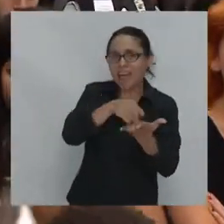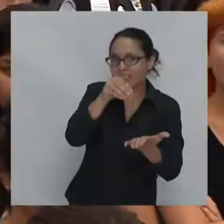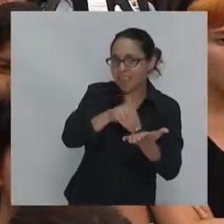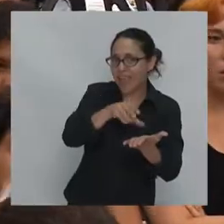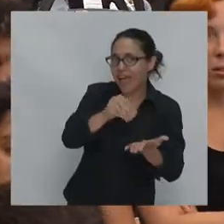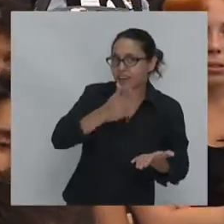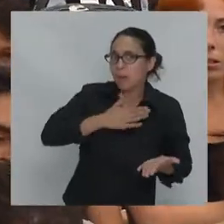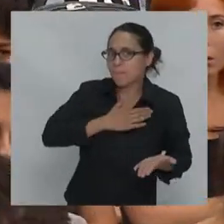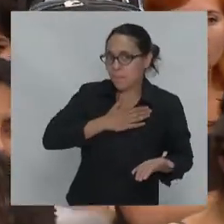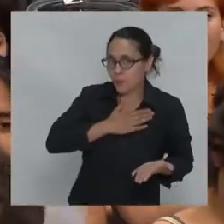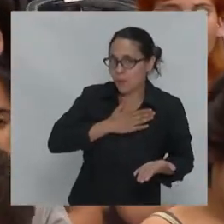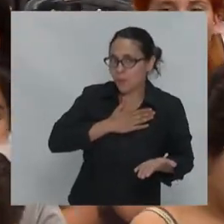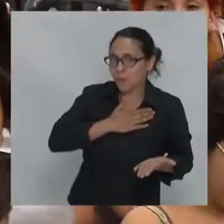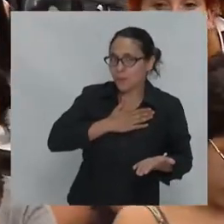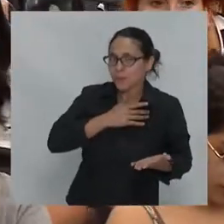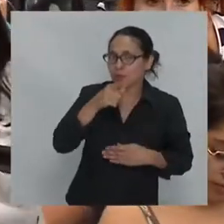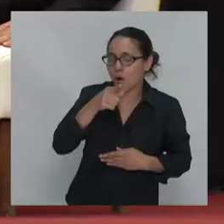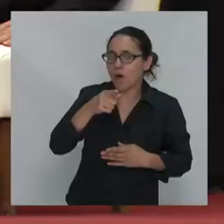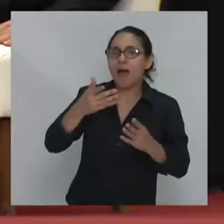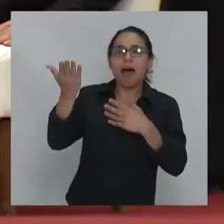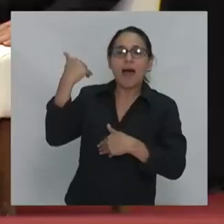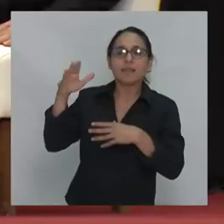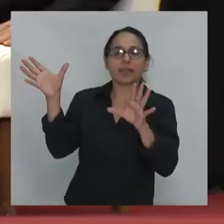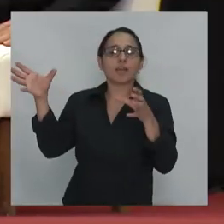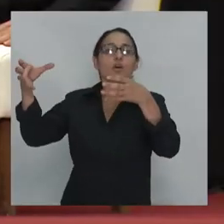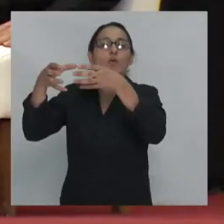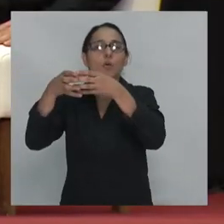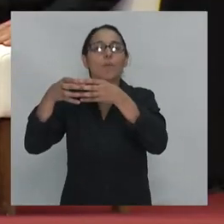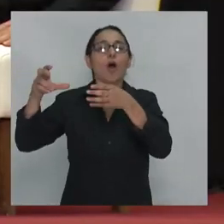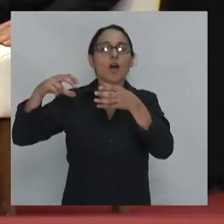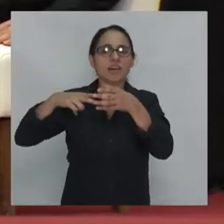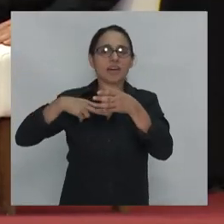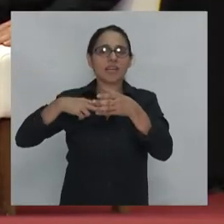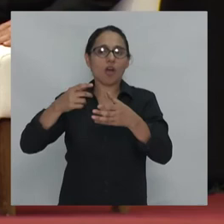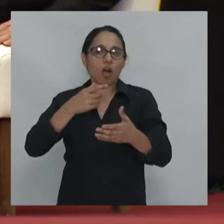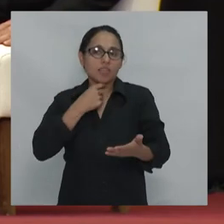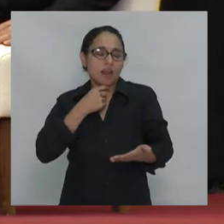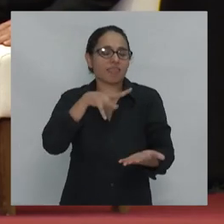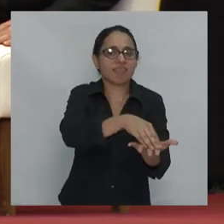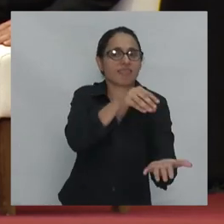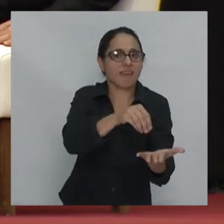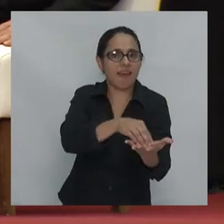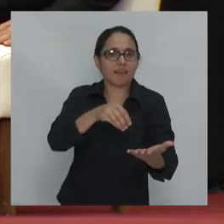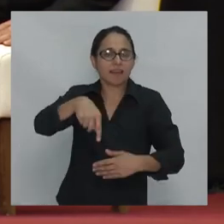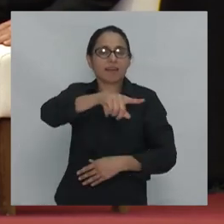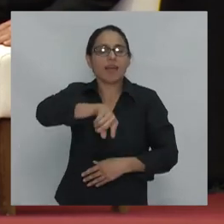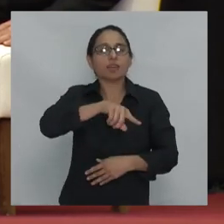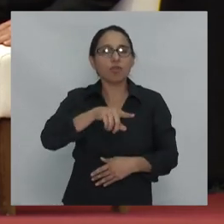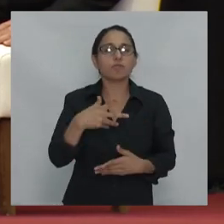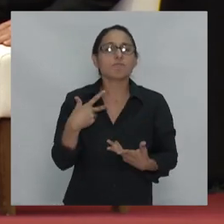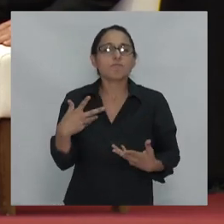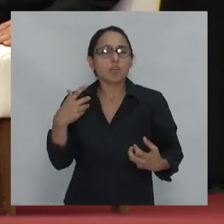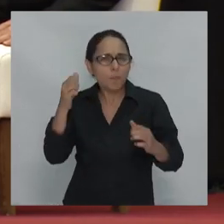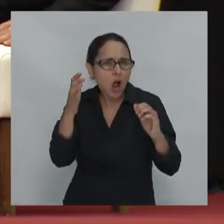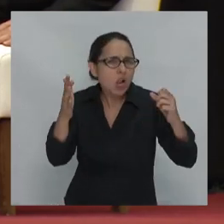no quieren despojarse la tierra que le robaron a los campesinos para devolvérselas a ellos. Ellos murieron